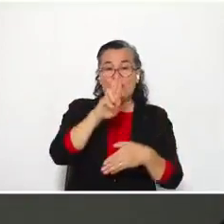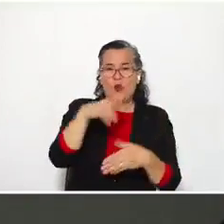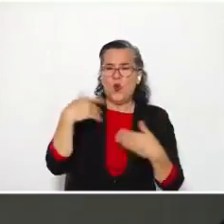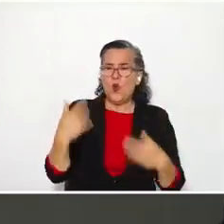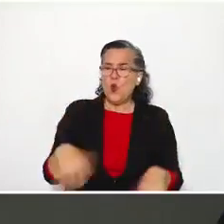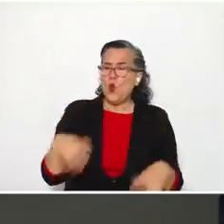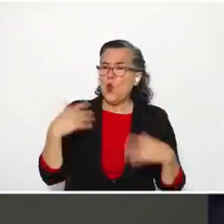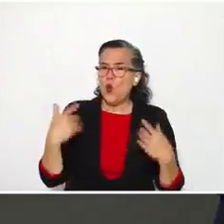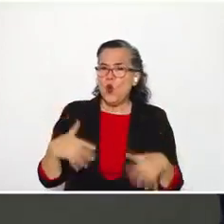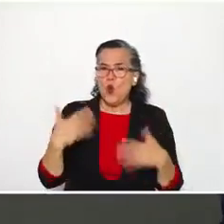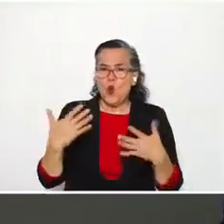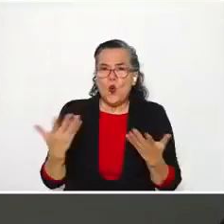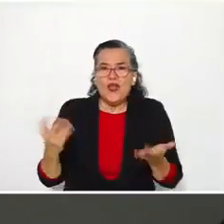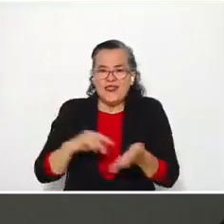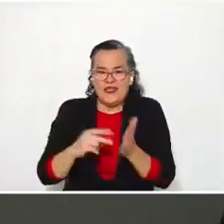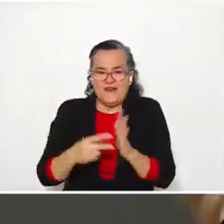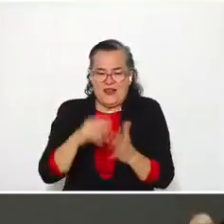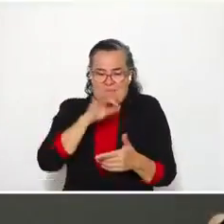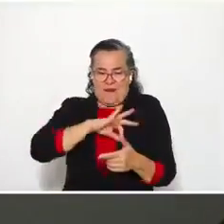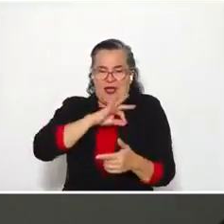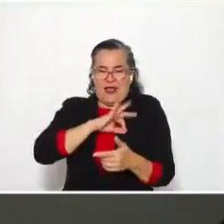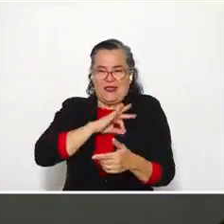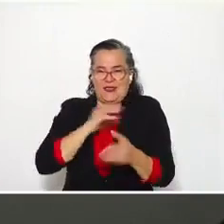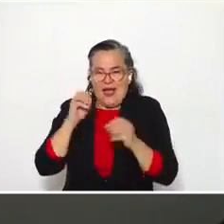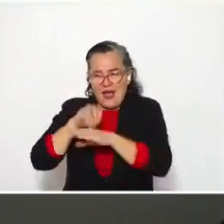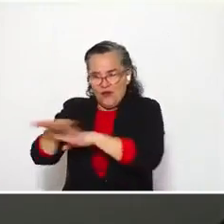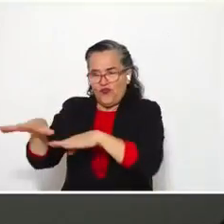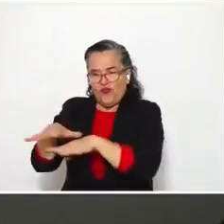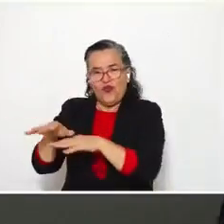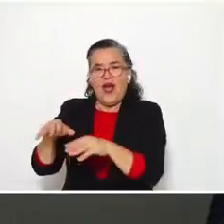eso le traía bienestar a la familia, bienestar a la comunidad,